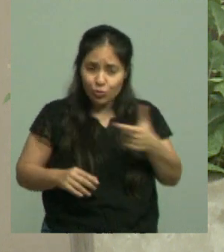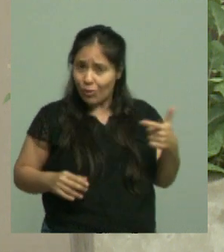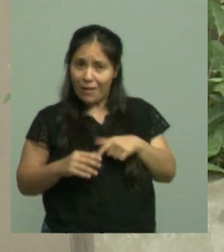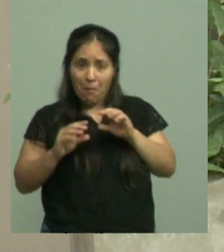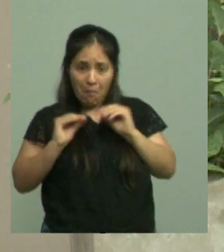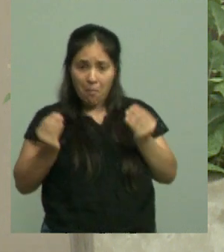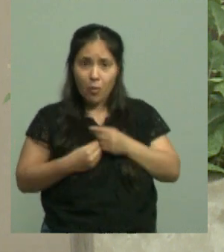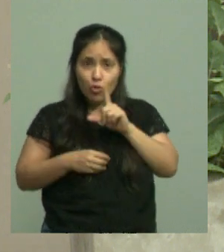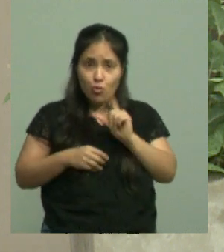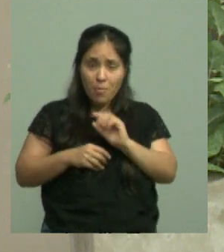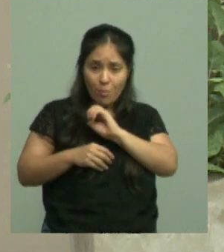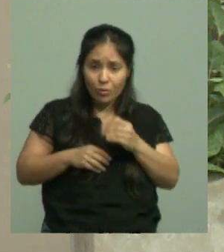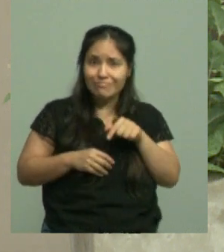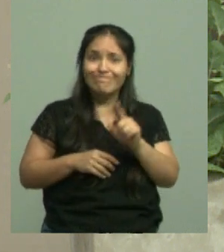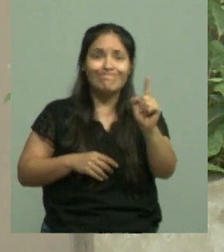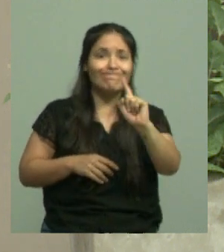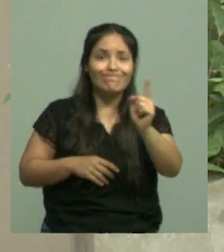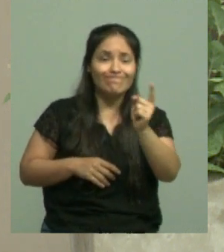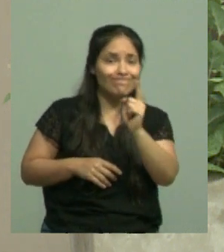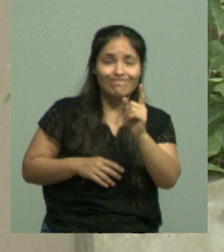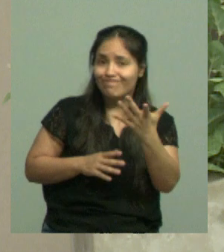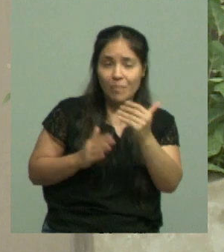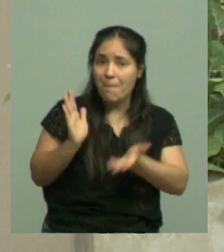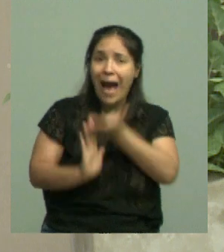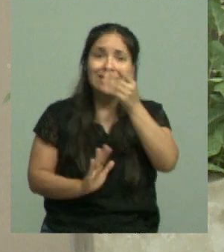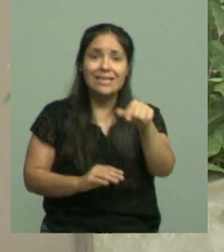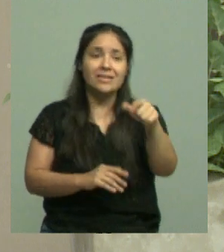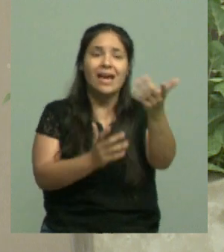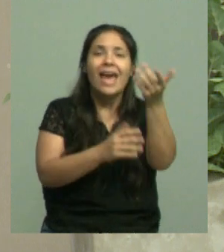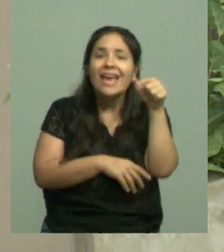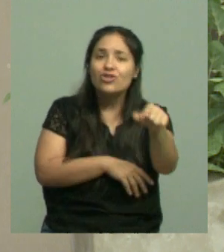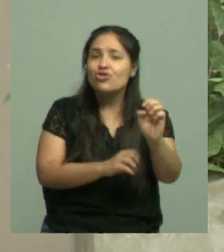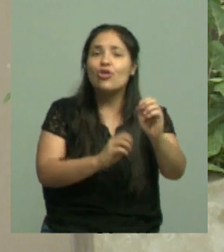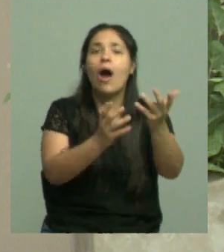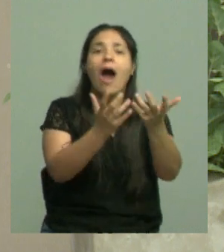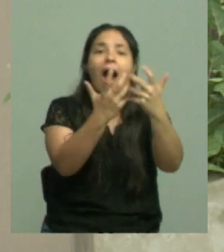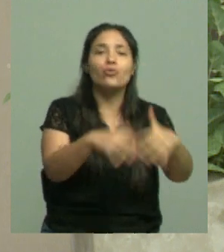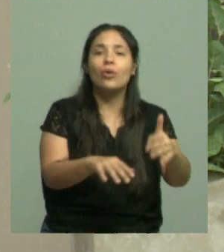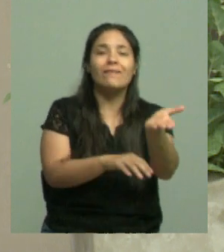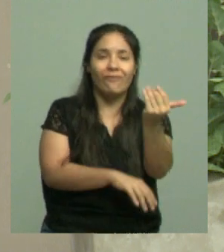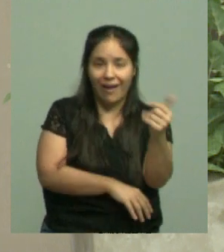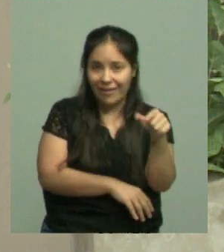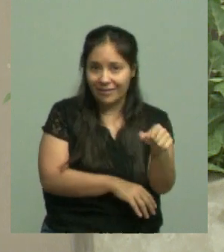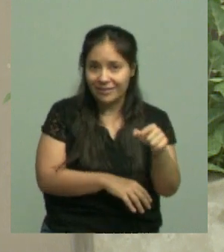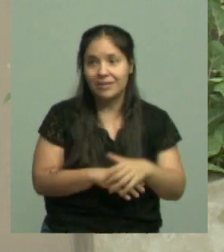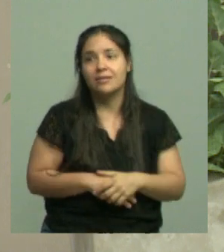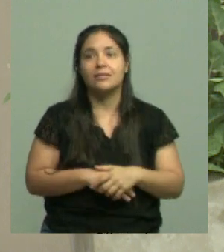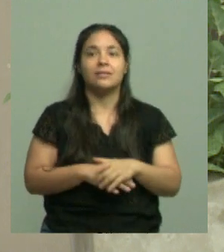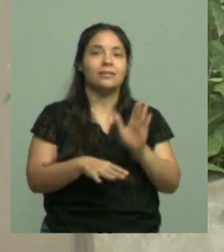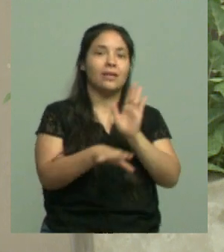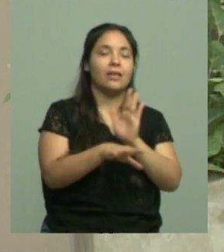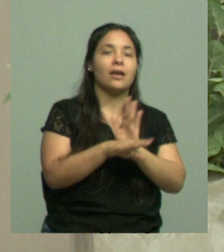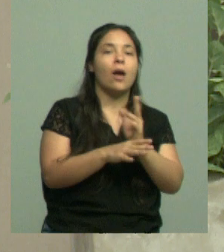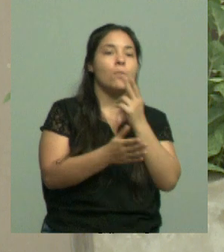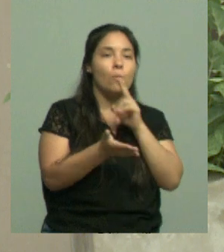esté mal, está desactualizada claro, y representa otro periodo de la Argentina donde esas tarifas y esos